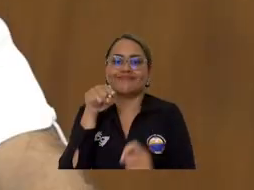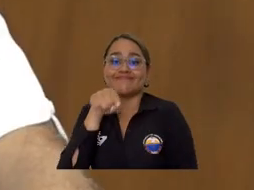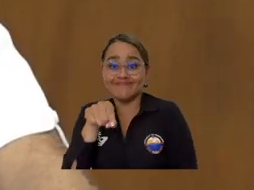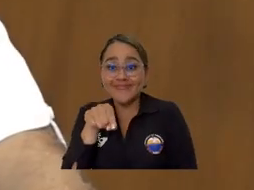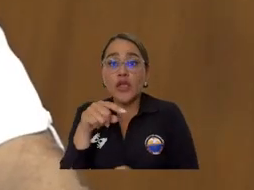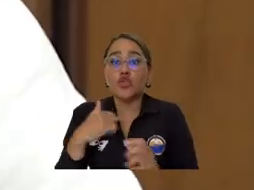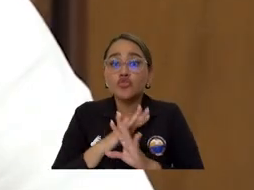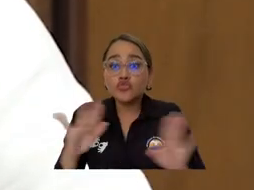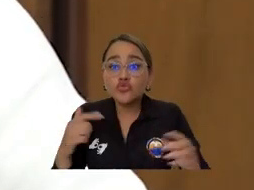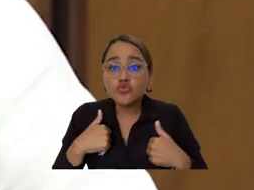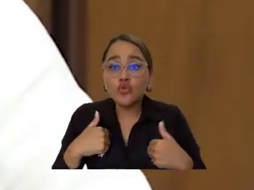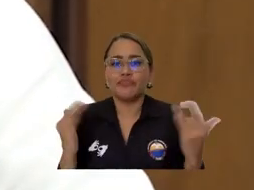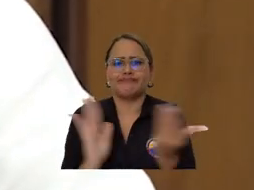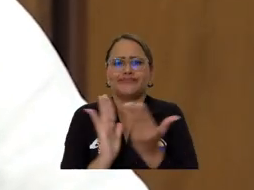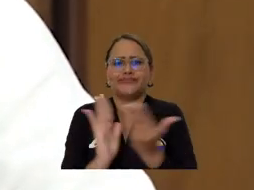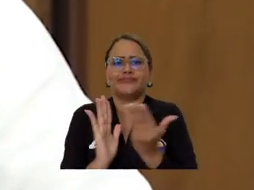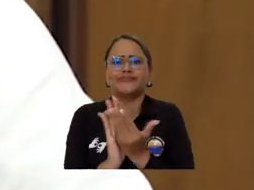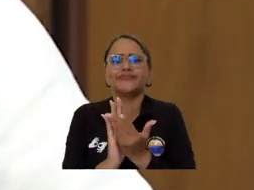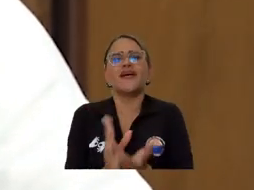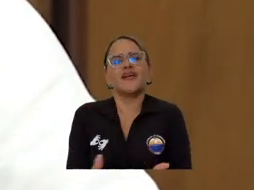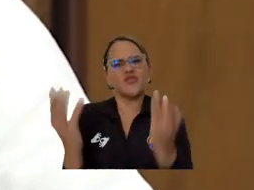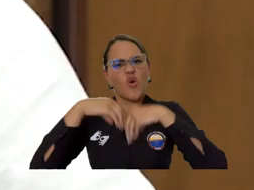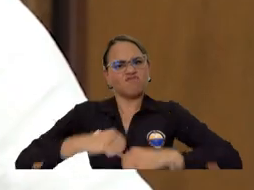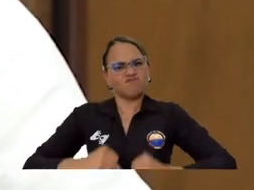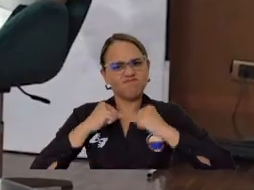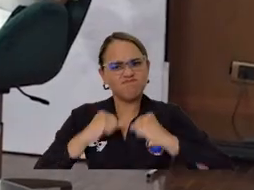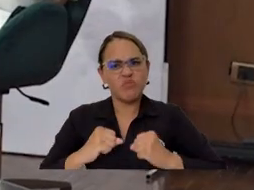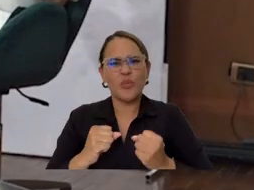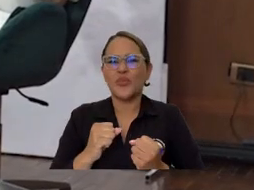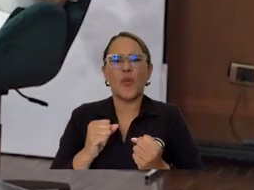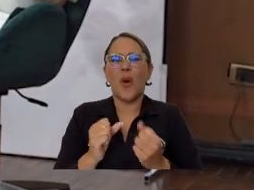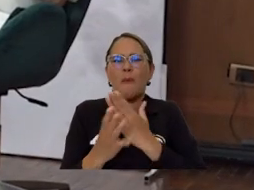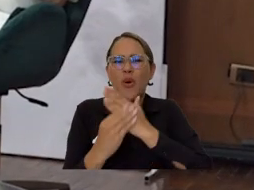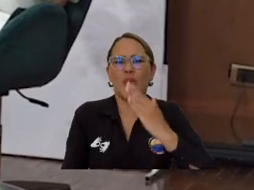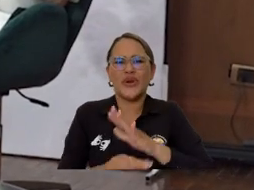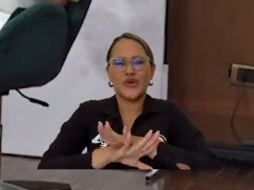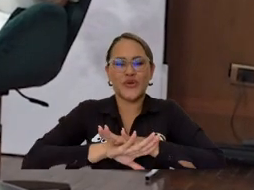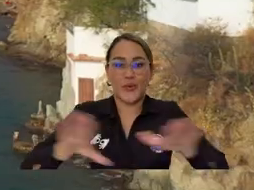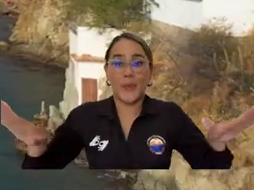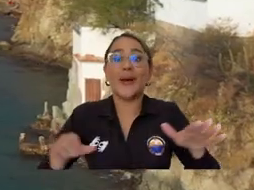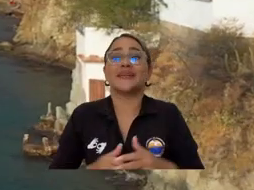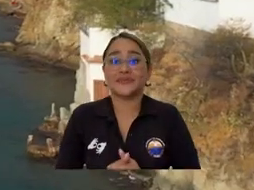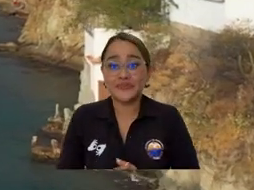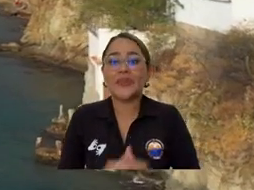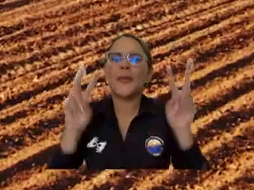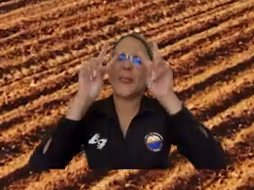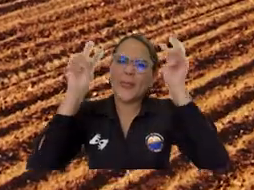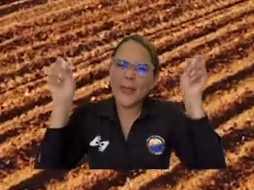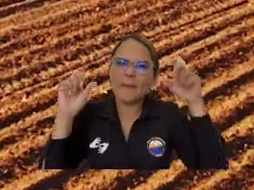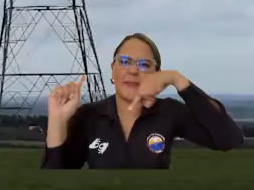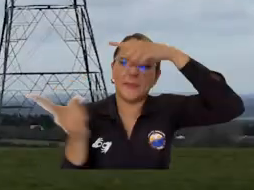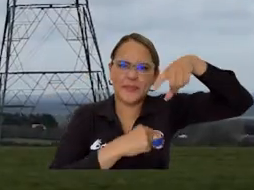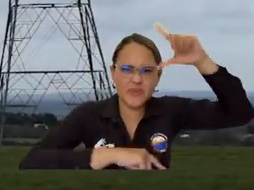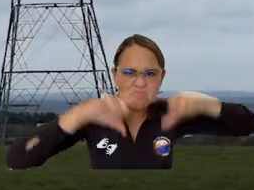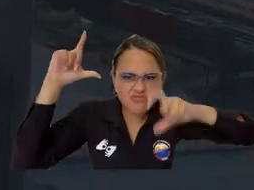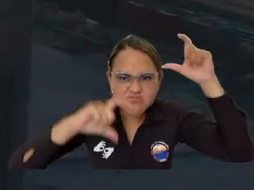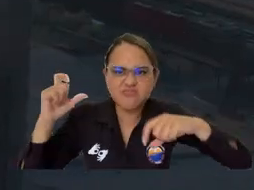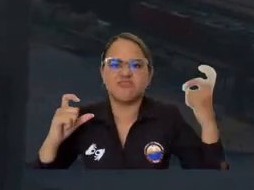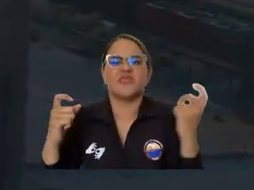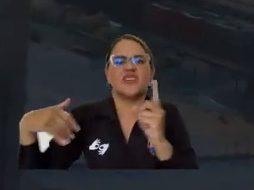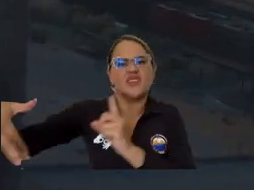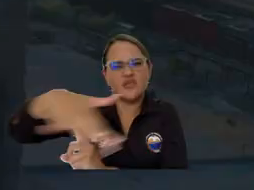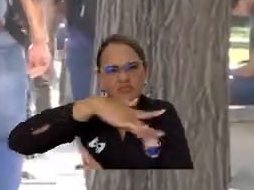educación, yo pude escapar de esa trampa de la pobreza. Diversos ejes temáticos como el turismo, lo agropecuario, energético